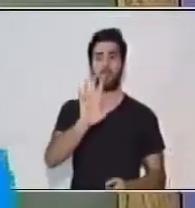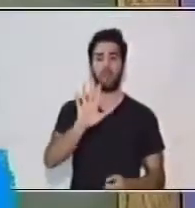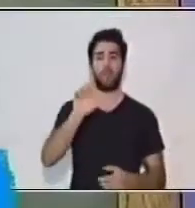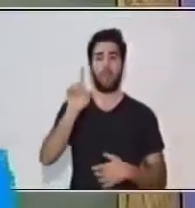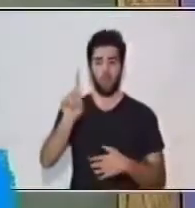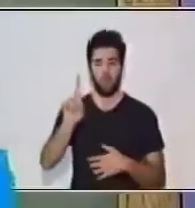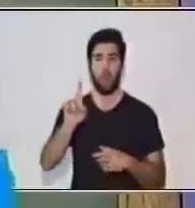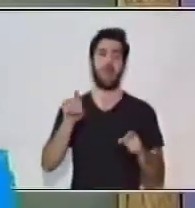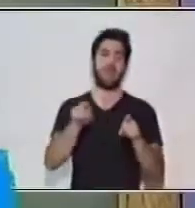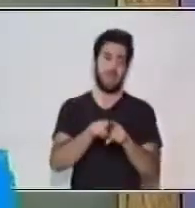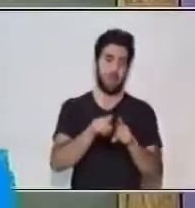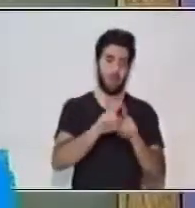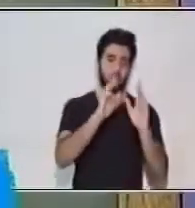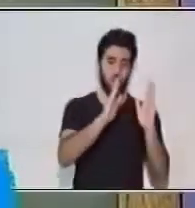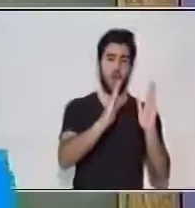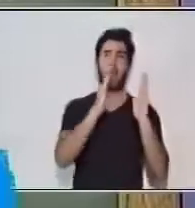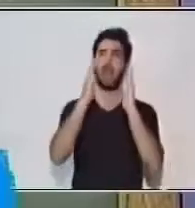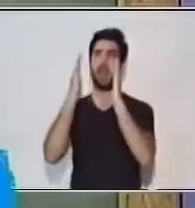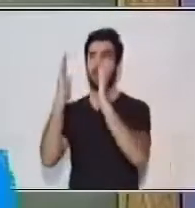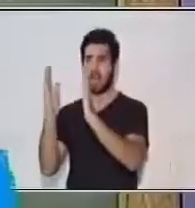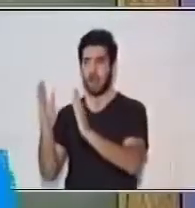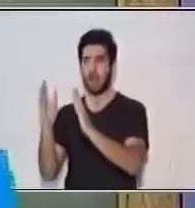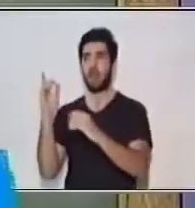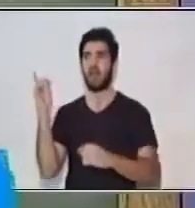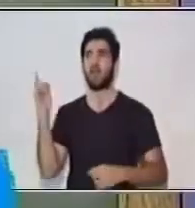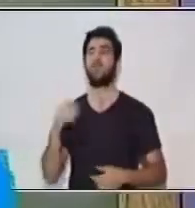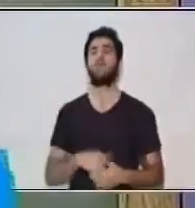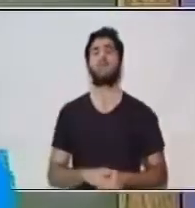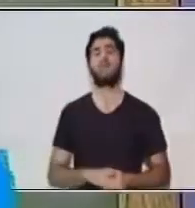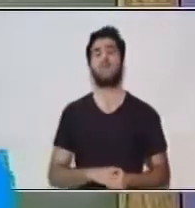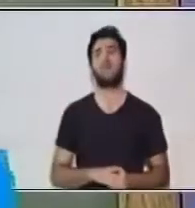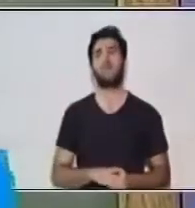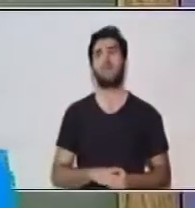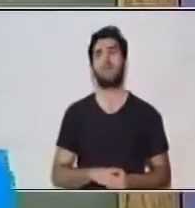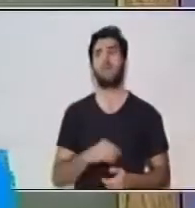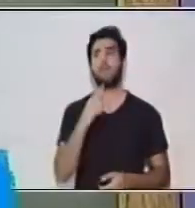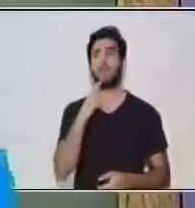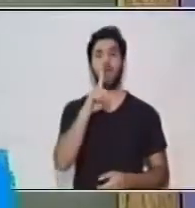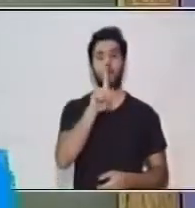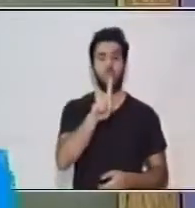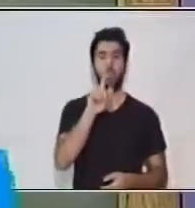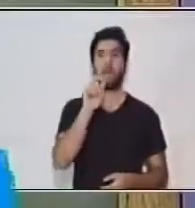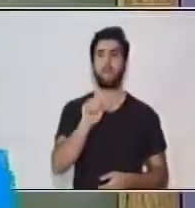4.51. Nuevamente volvemos a sumar toda nuestra columna y vamos a obtener 1.69.